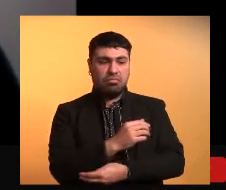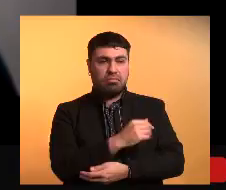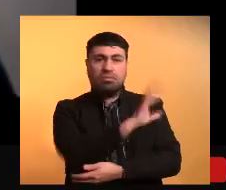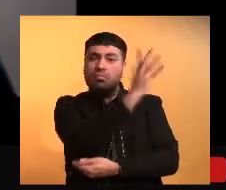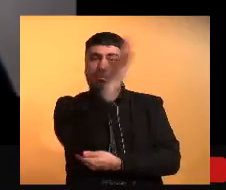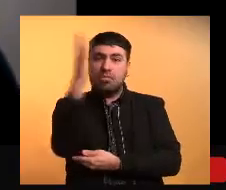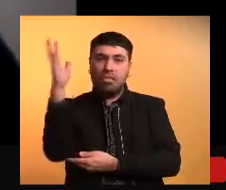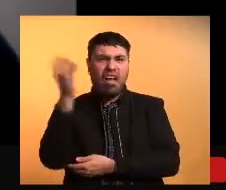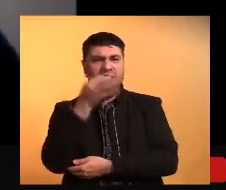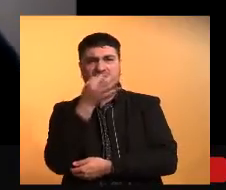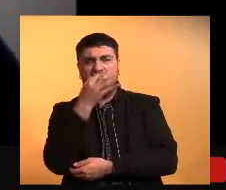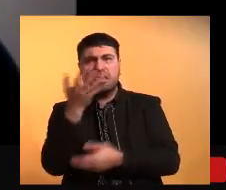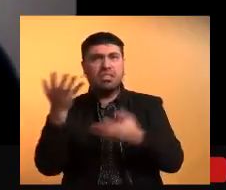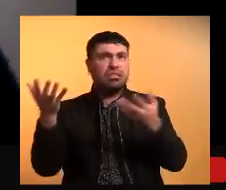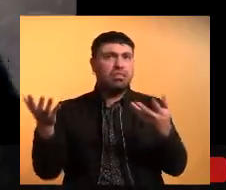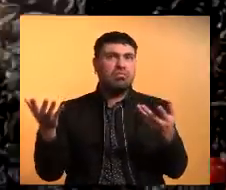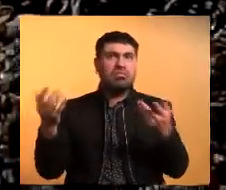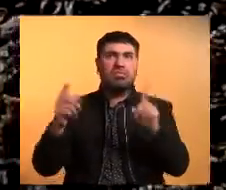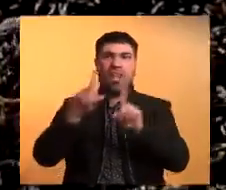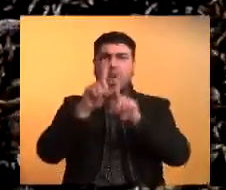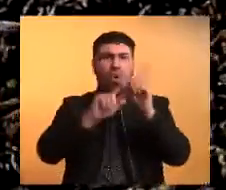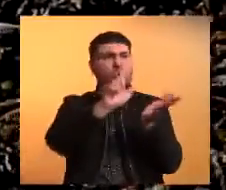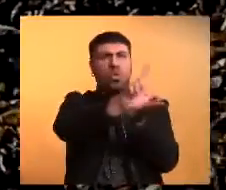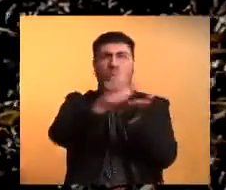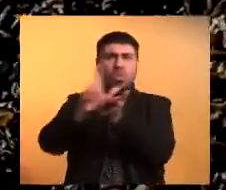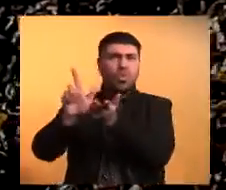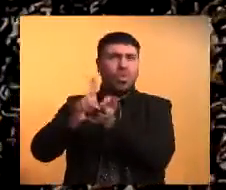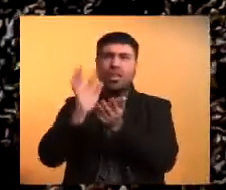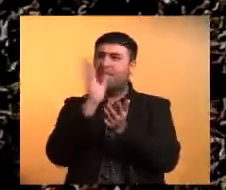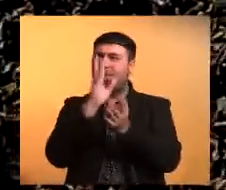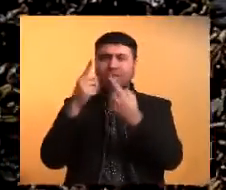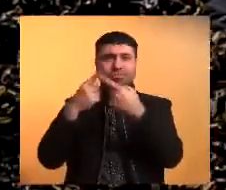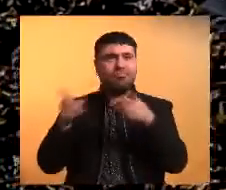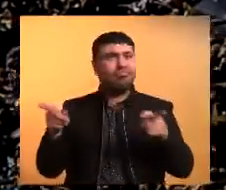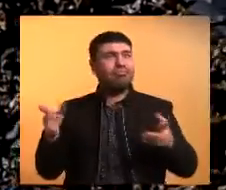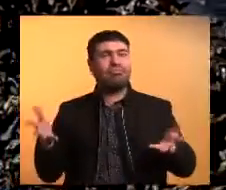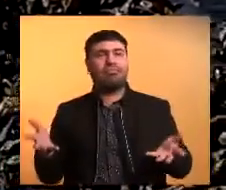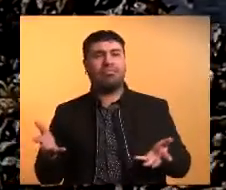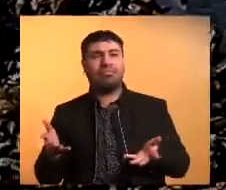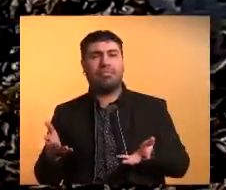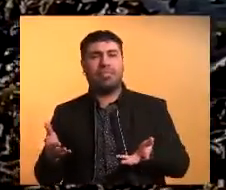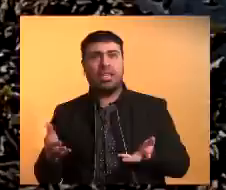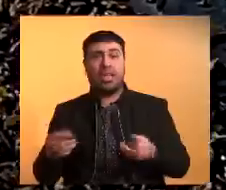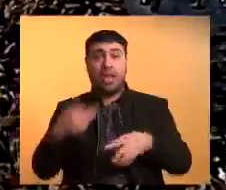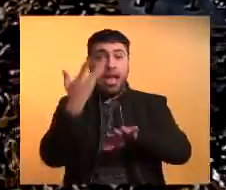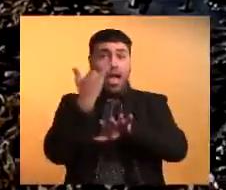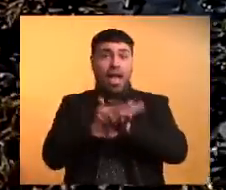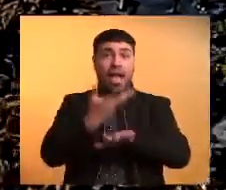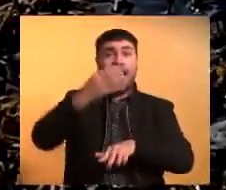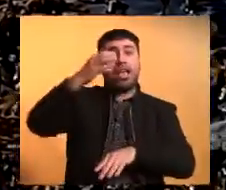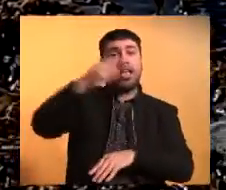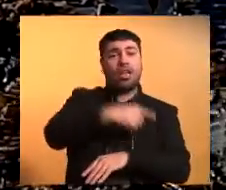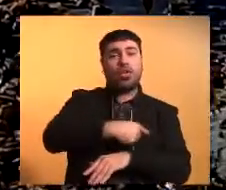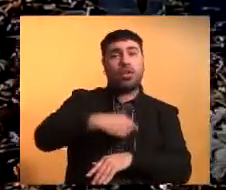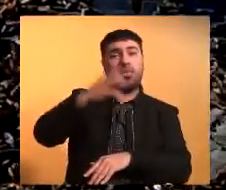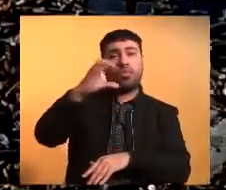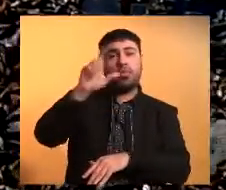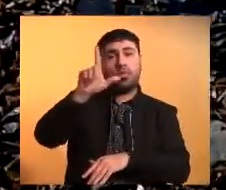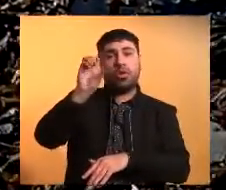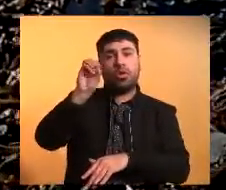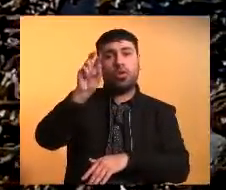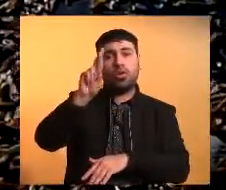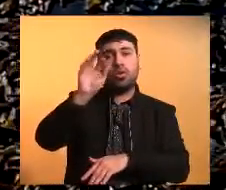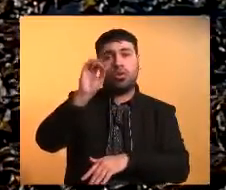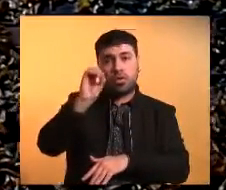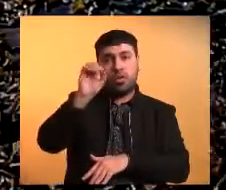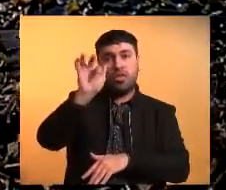en nuestro jardín o en algunos de los parques que vamos, ese pasto son plantas terrestres que tienen clorofila. Clorofila es el pigmento que le da el color verde a